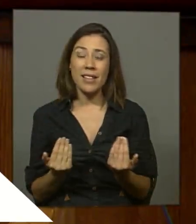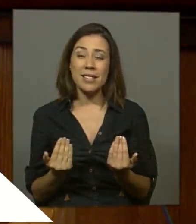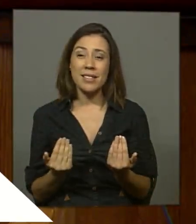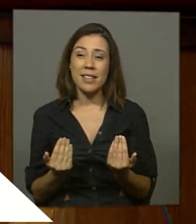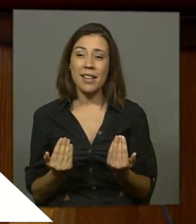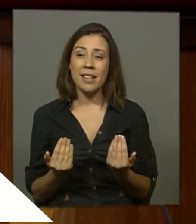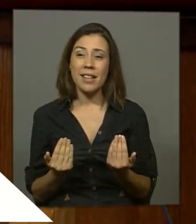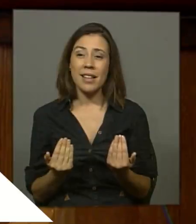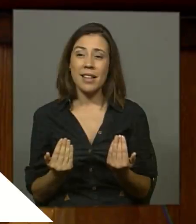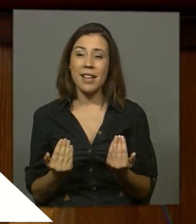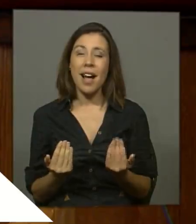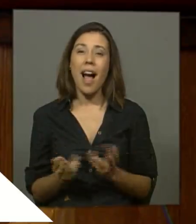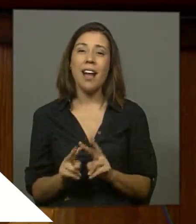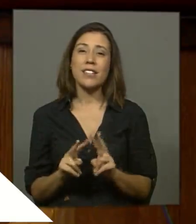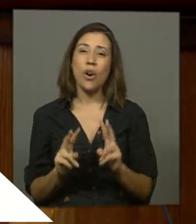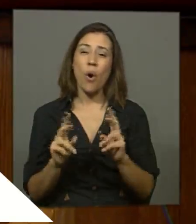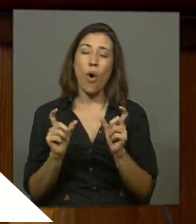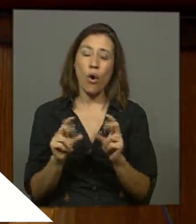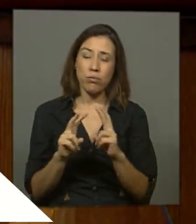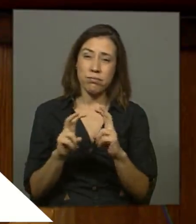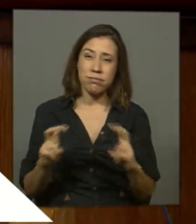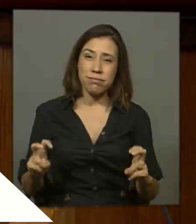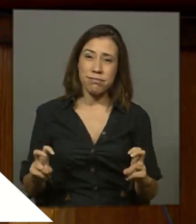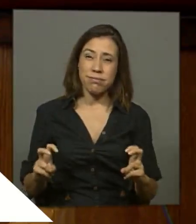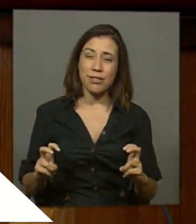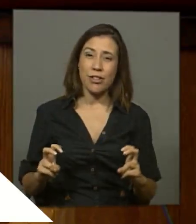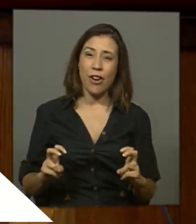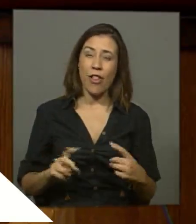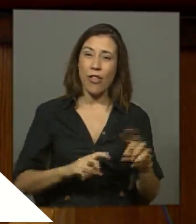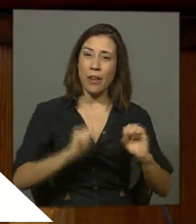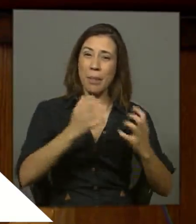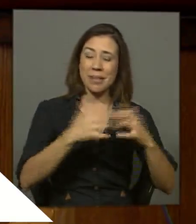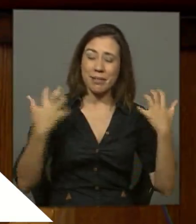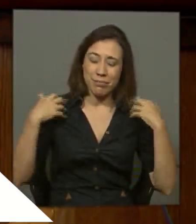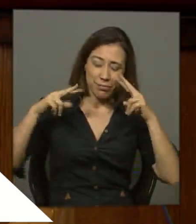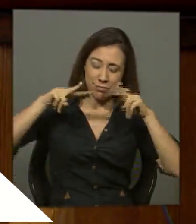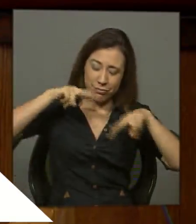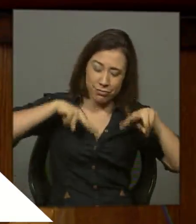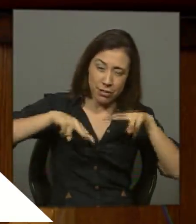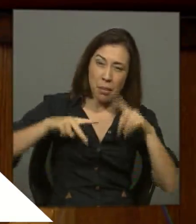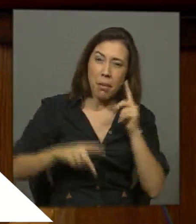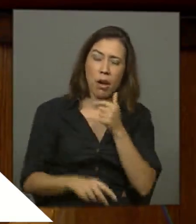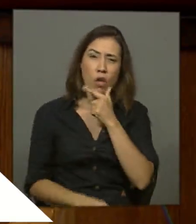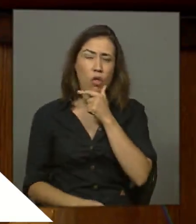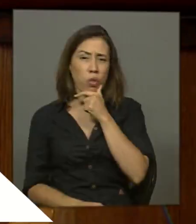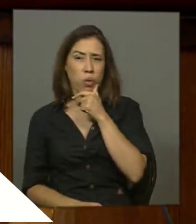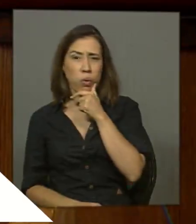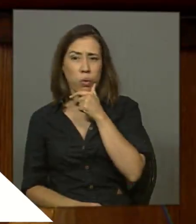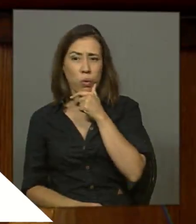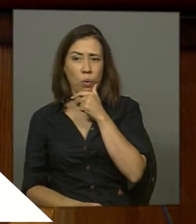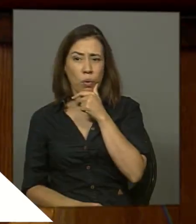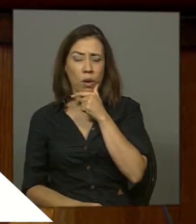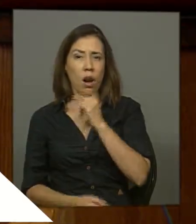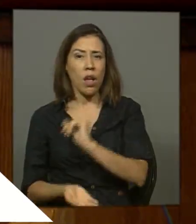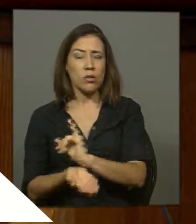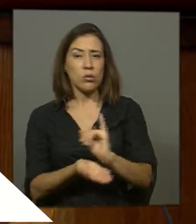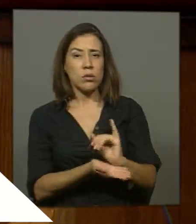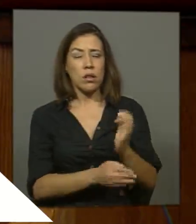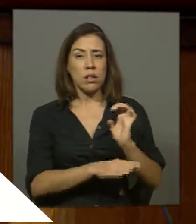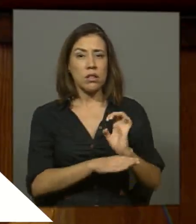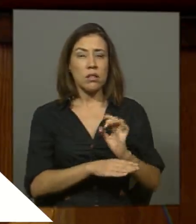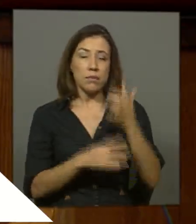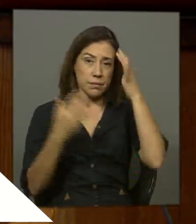autoridad auditorías externas para poner para poner en duda lo que los órganos del Estado